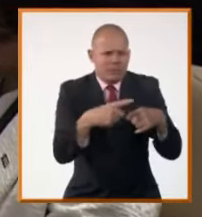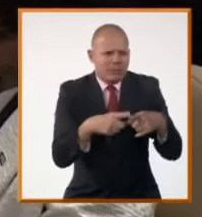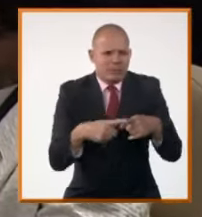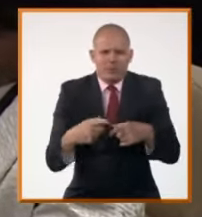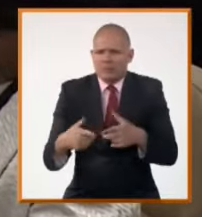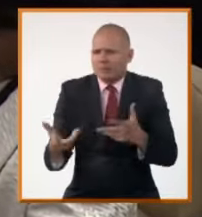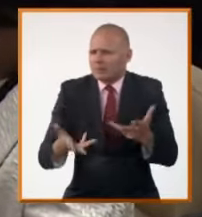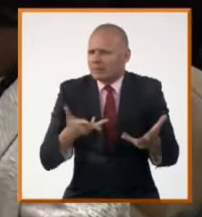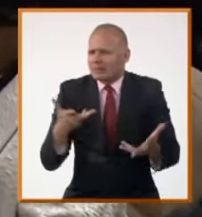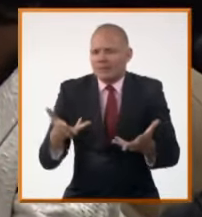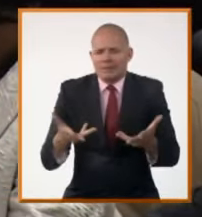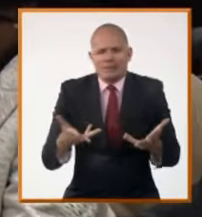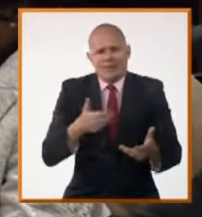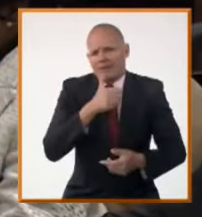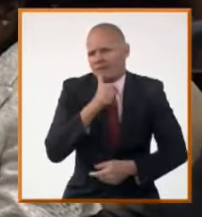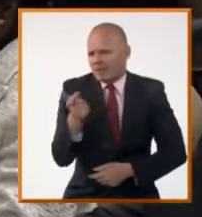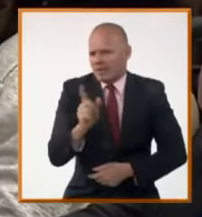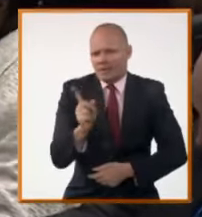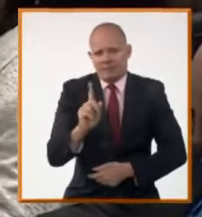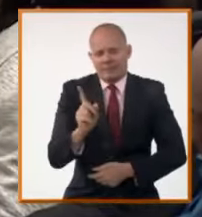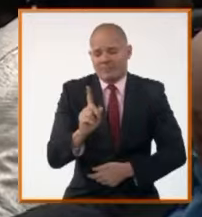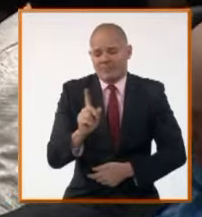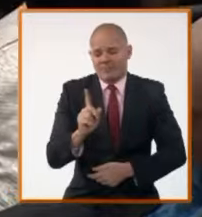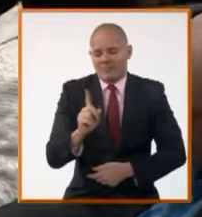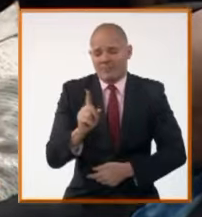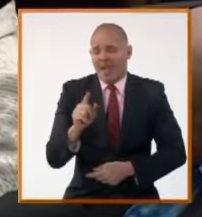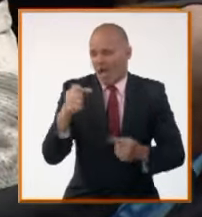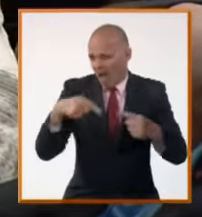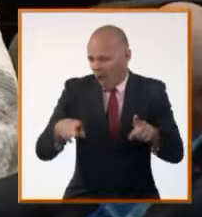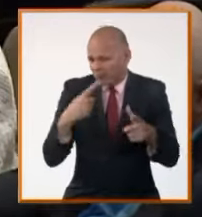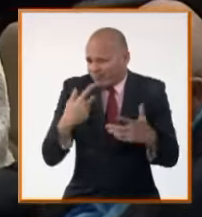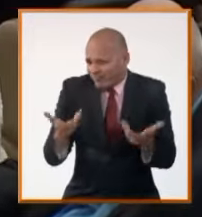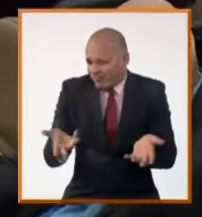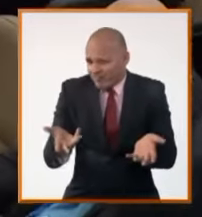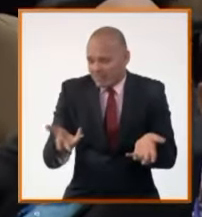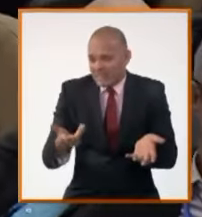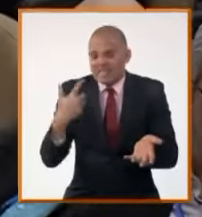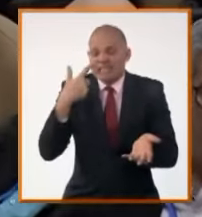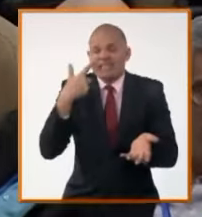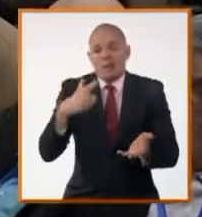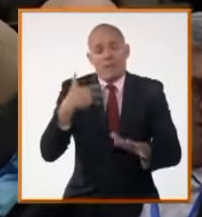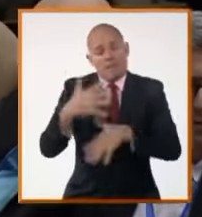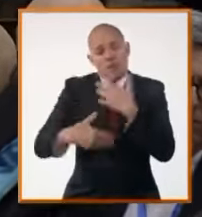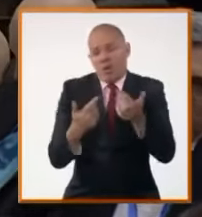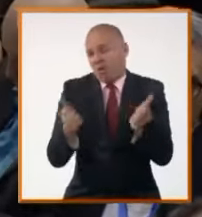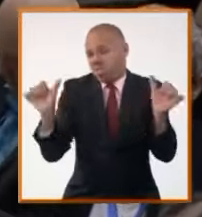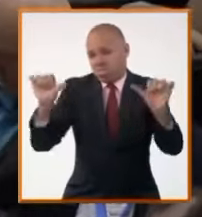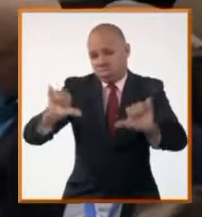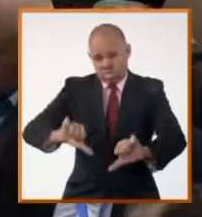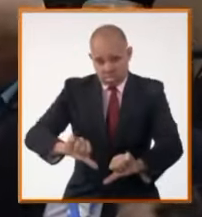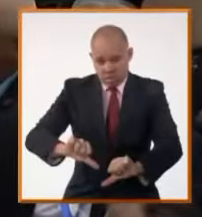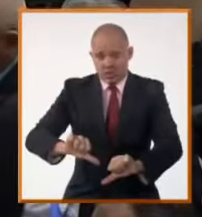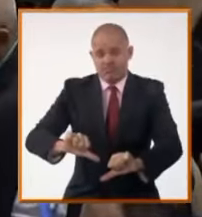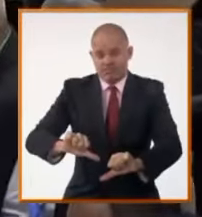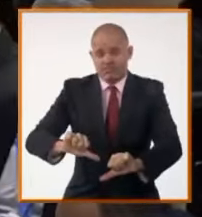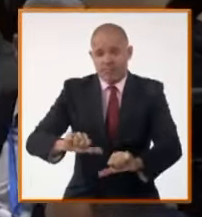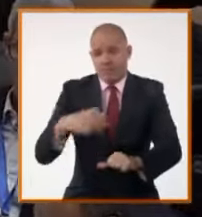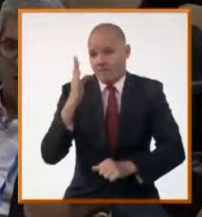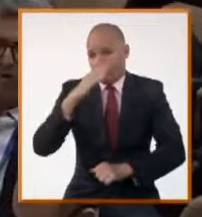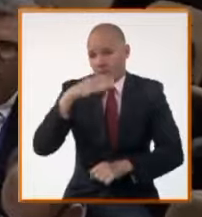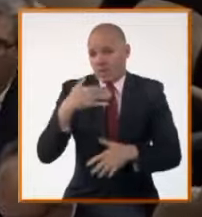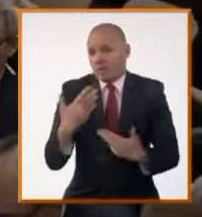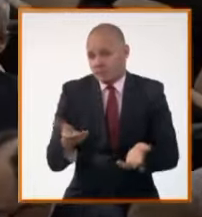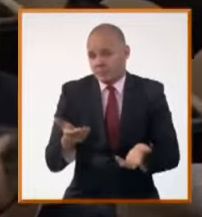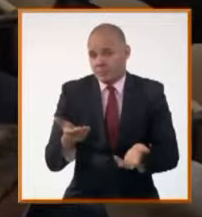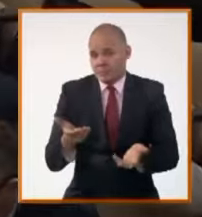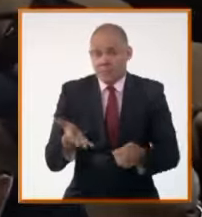Esto ha generado una agudización de la situación socioeconómica del país, derivada de un